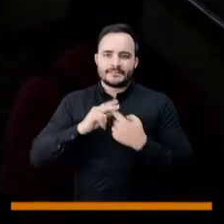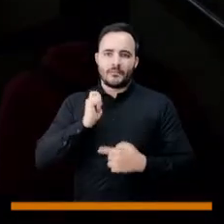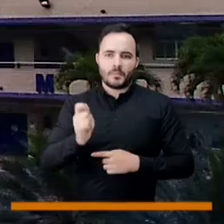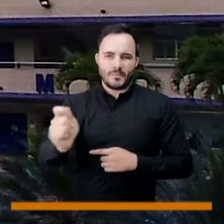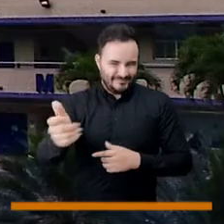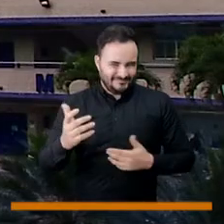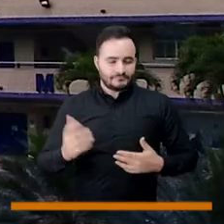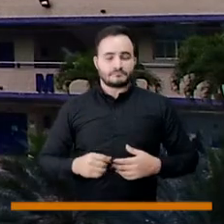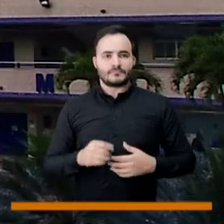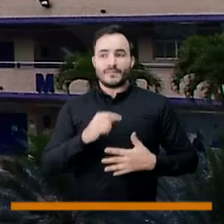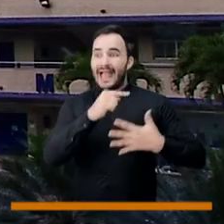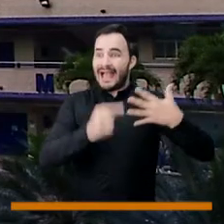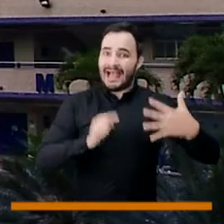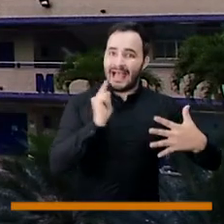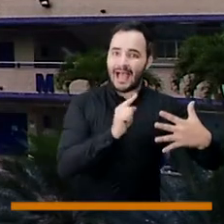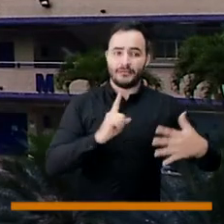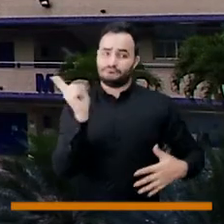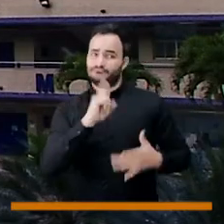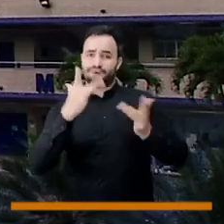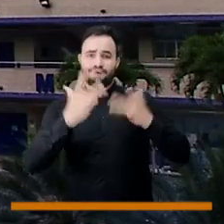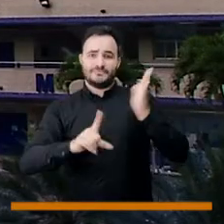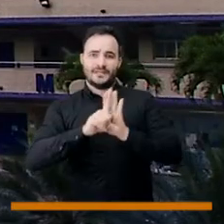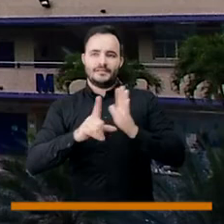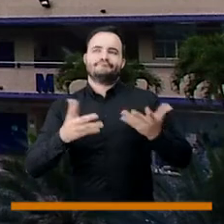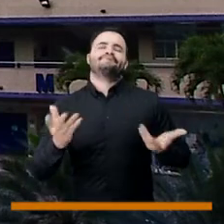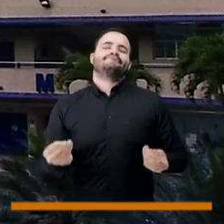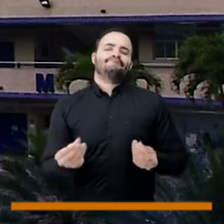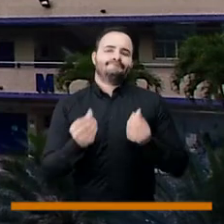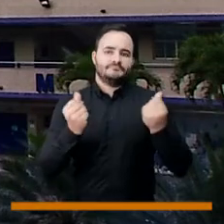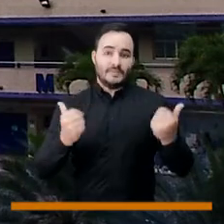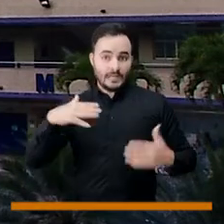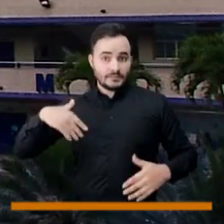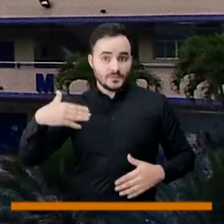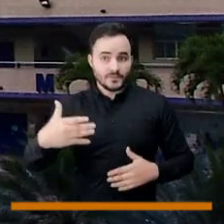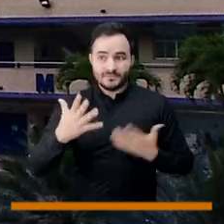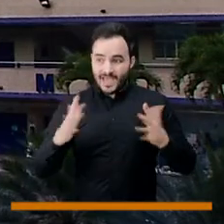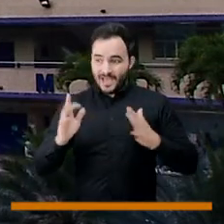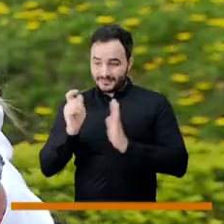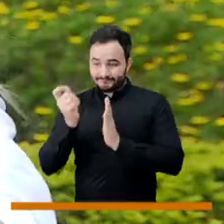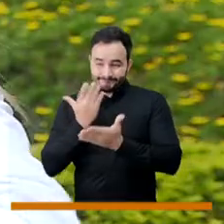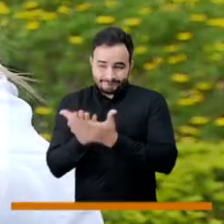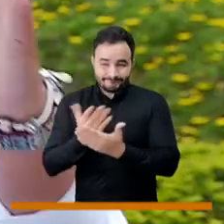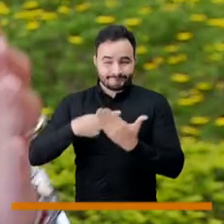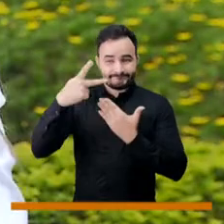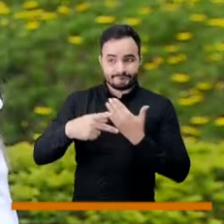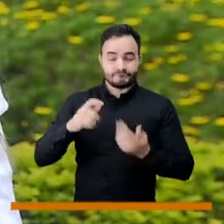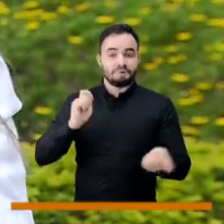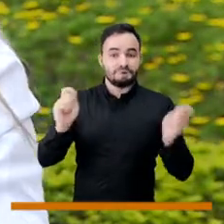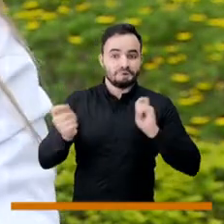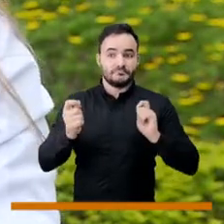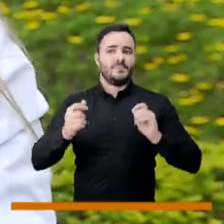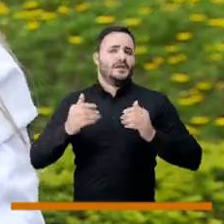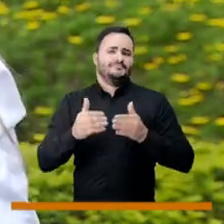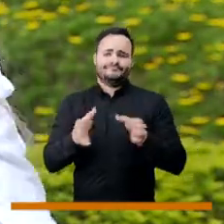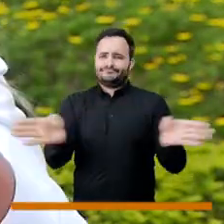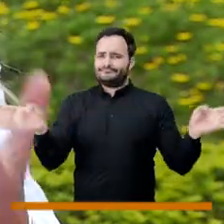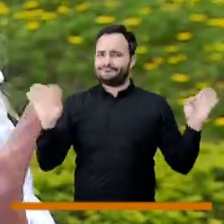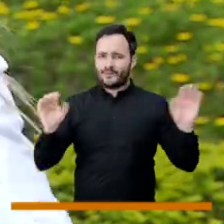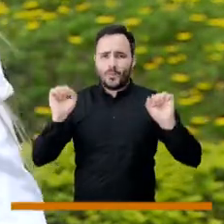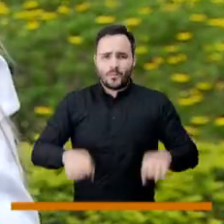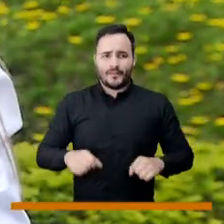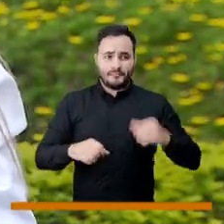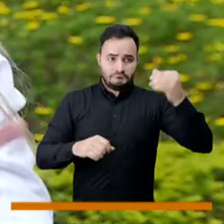universidades toda vez que había una dificultad jurídica hoy podrán hacer uso de estas de esta universalidad de esta matrícula cero